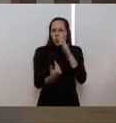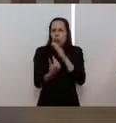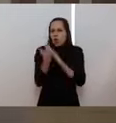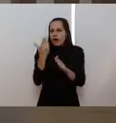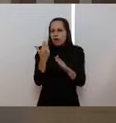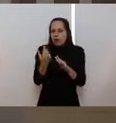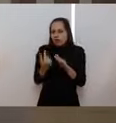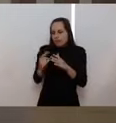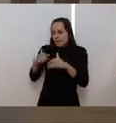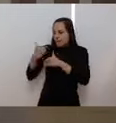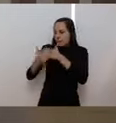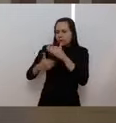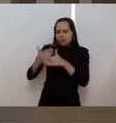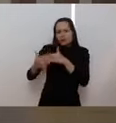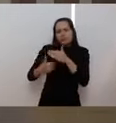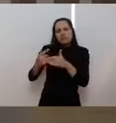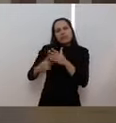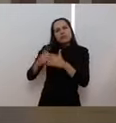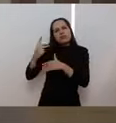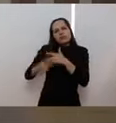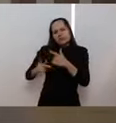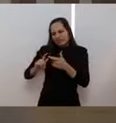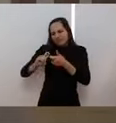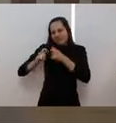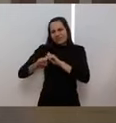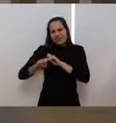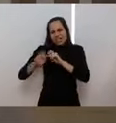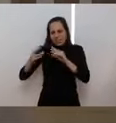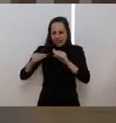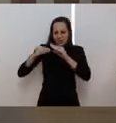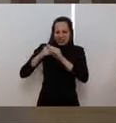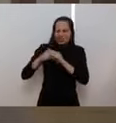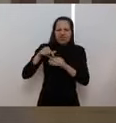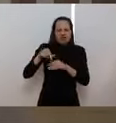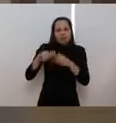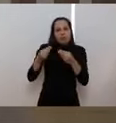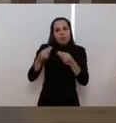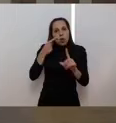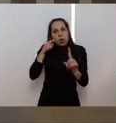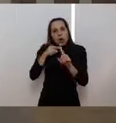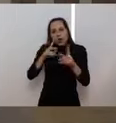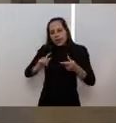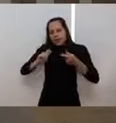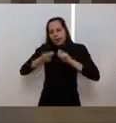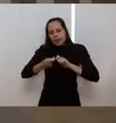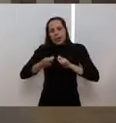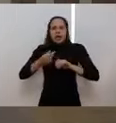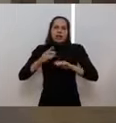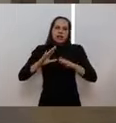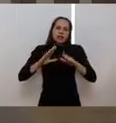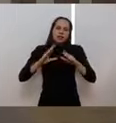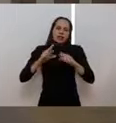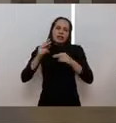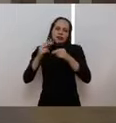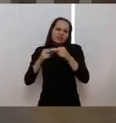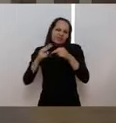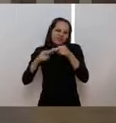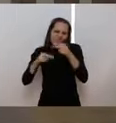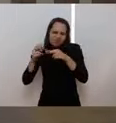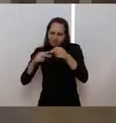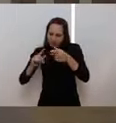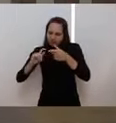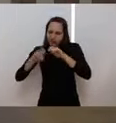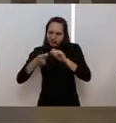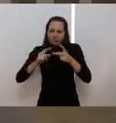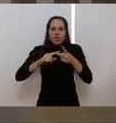comando de incidentes que permite reorganizar la estructura directiva y administrativa para poder